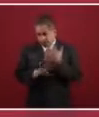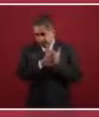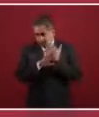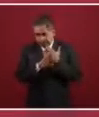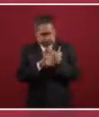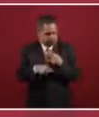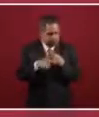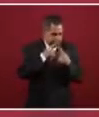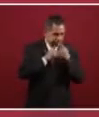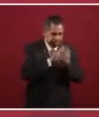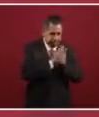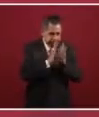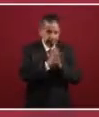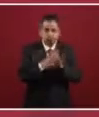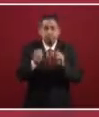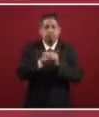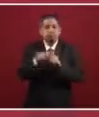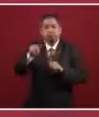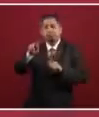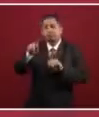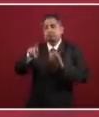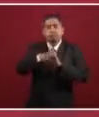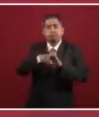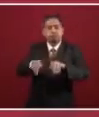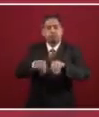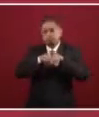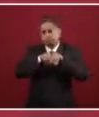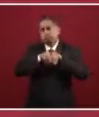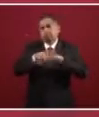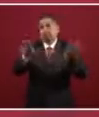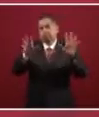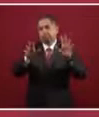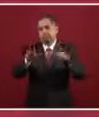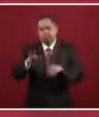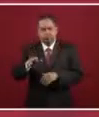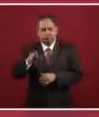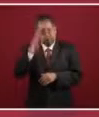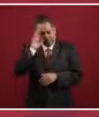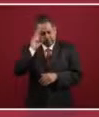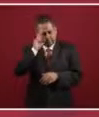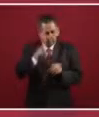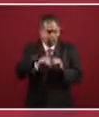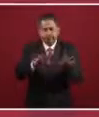ponerse de acuerdo con un medio de comunicación y vámonos, ¿no?